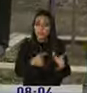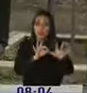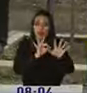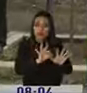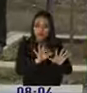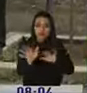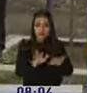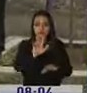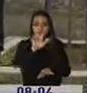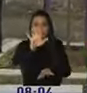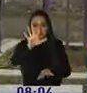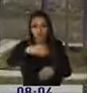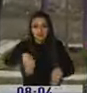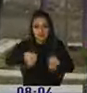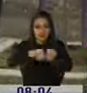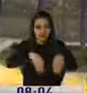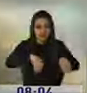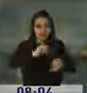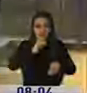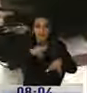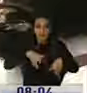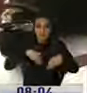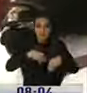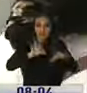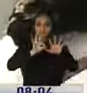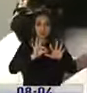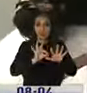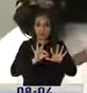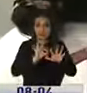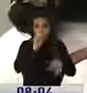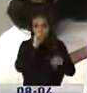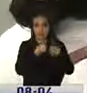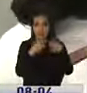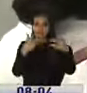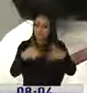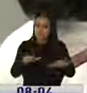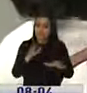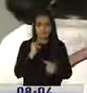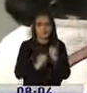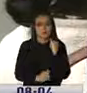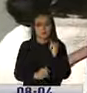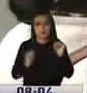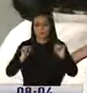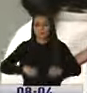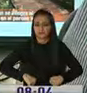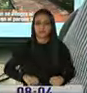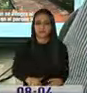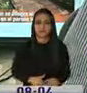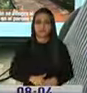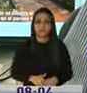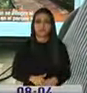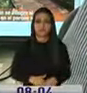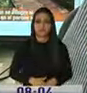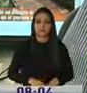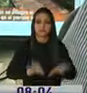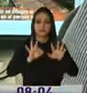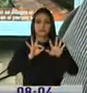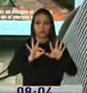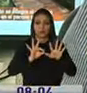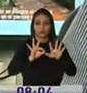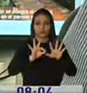los 35 predios que faltan por aceptar la propuesta lleguen finalmente al tan anhelado acuerdo. Son 8